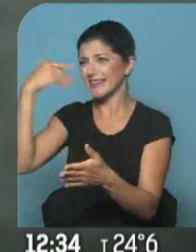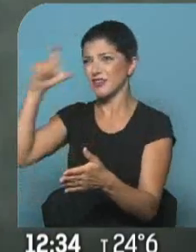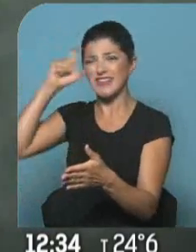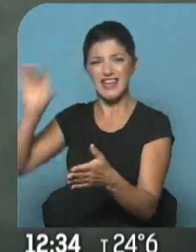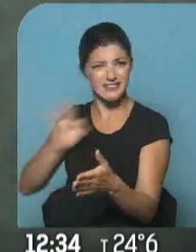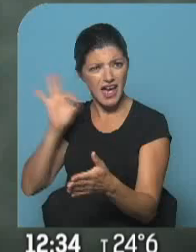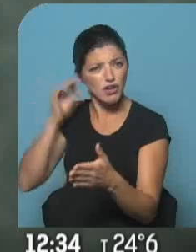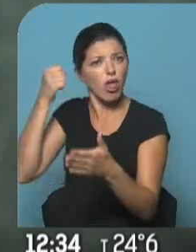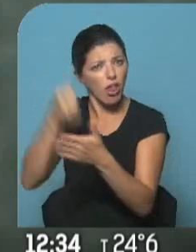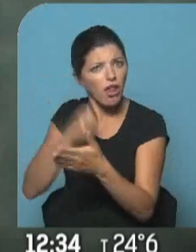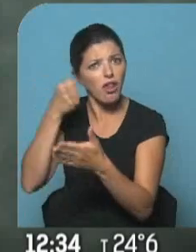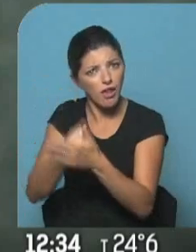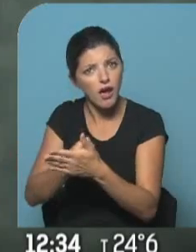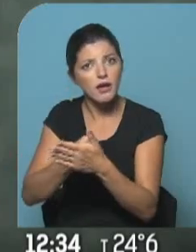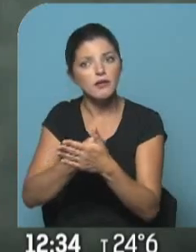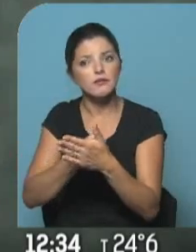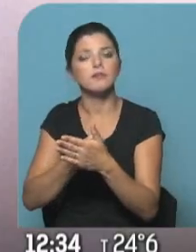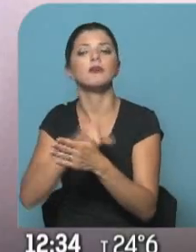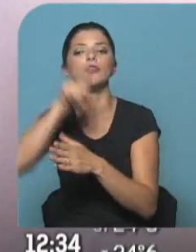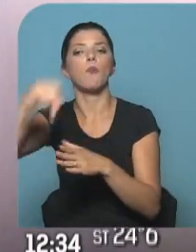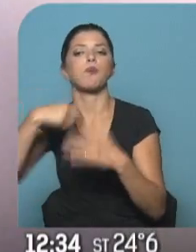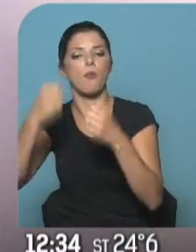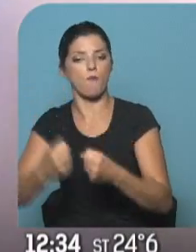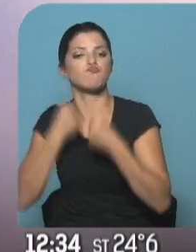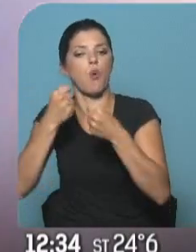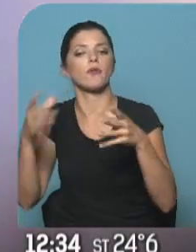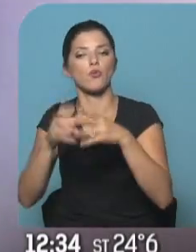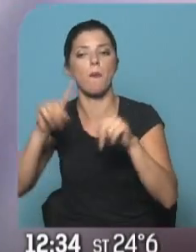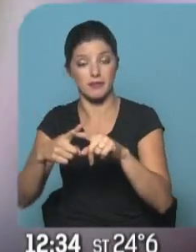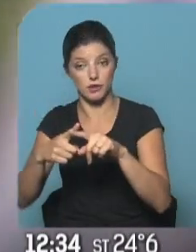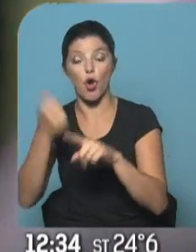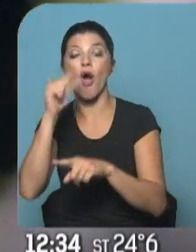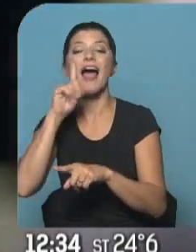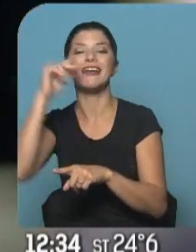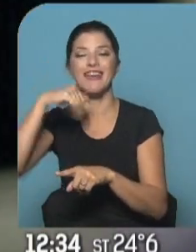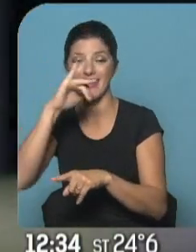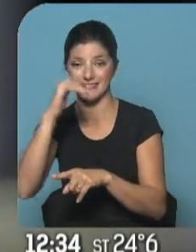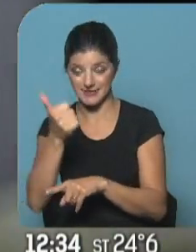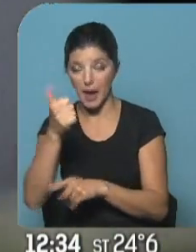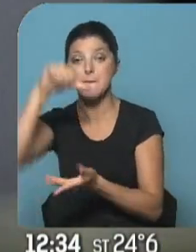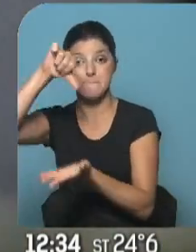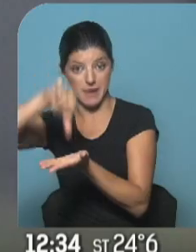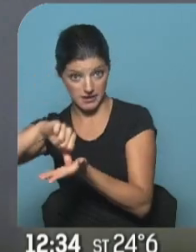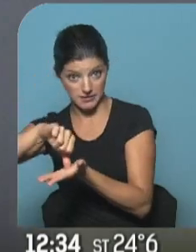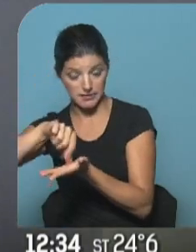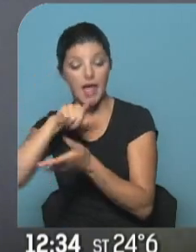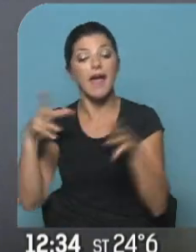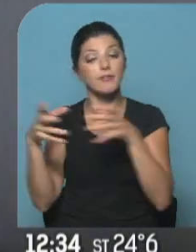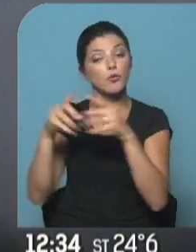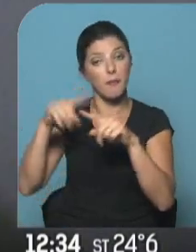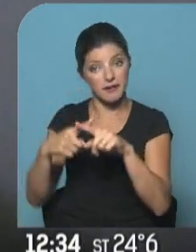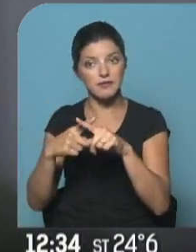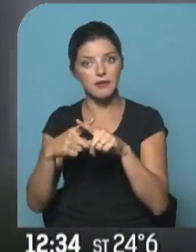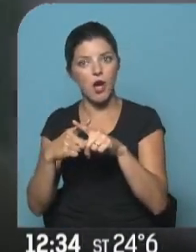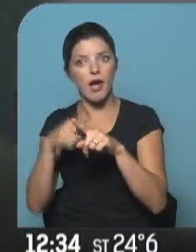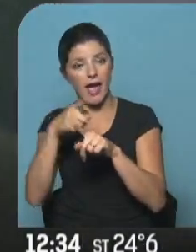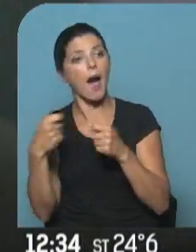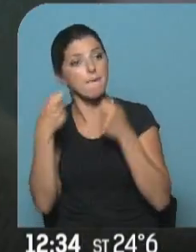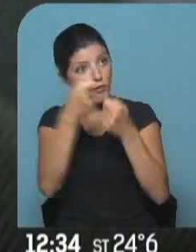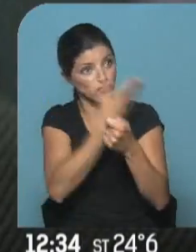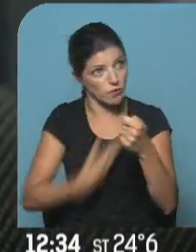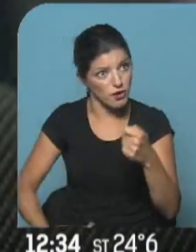gobierno, retomando las riendas de Alianza País, partido que con las actuales internas se ha convertido en oficialista y opositor al